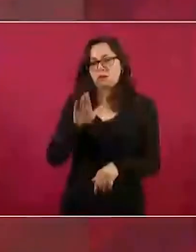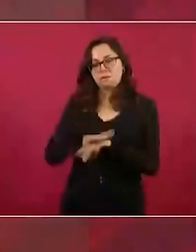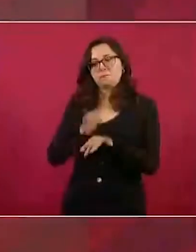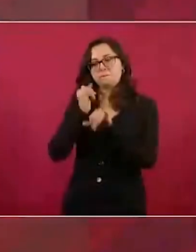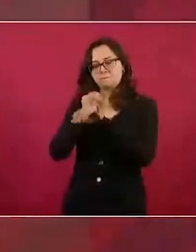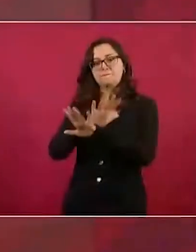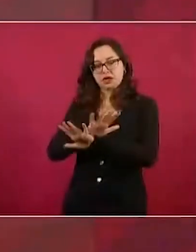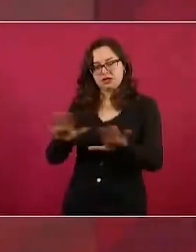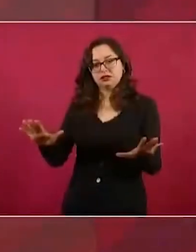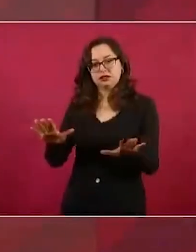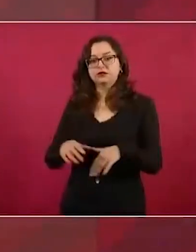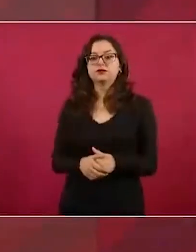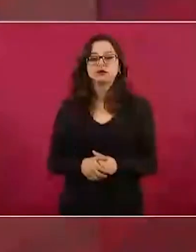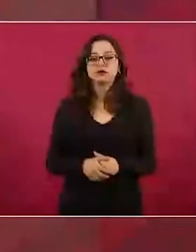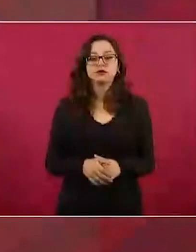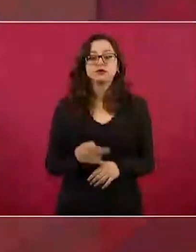está en poder